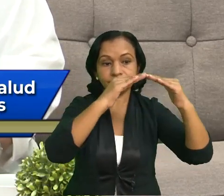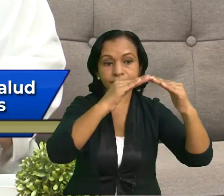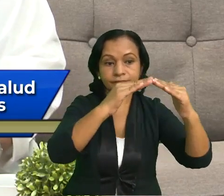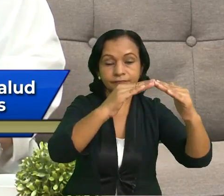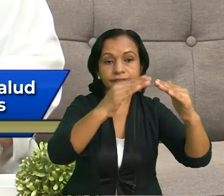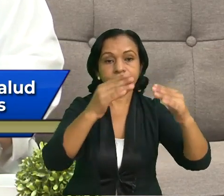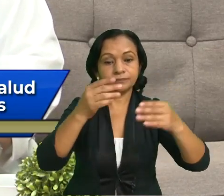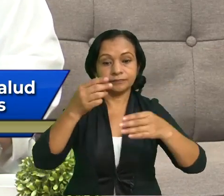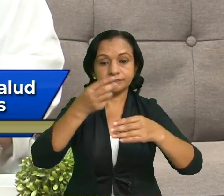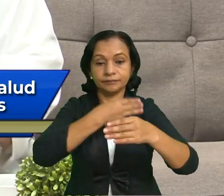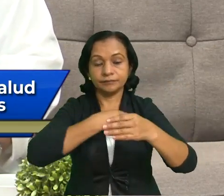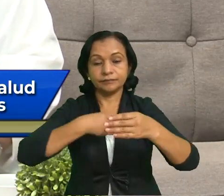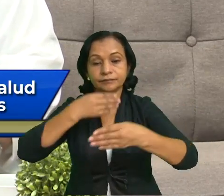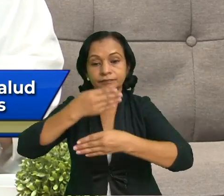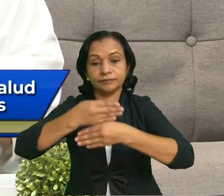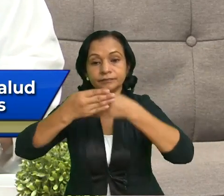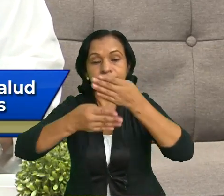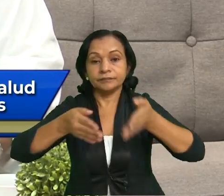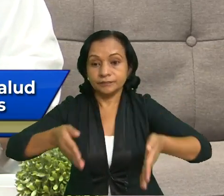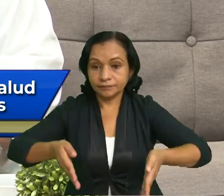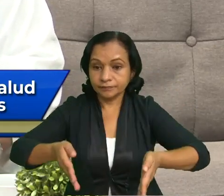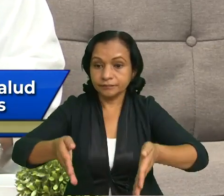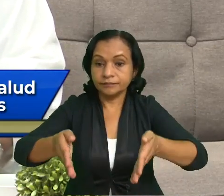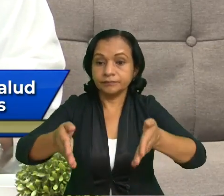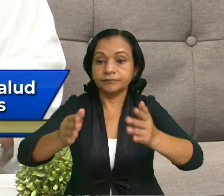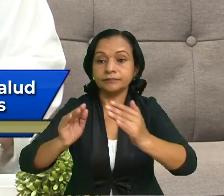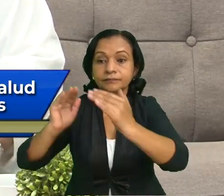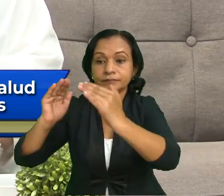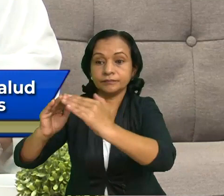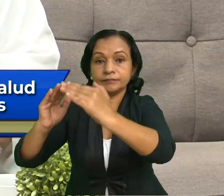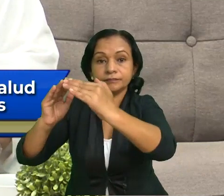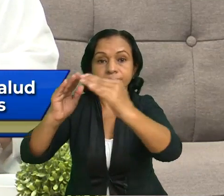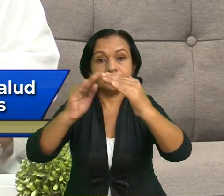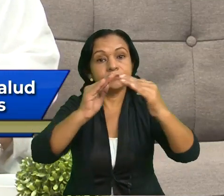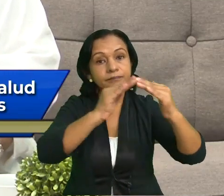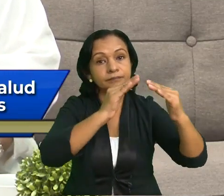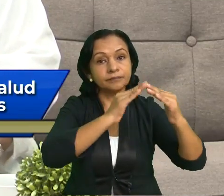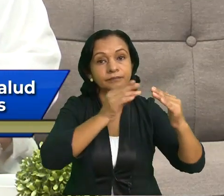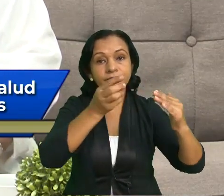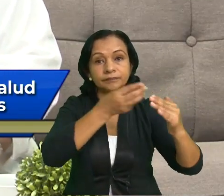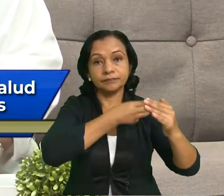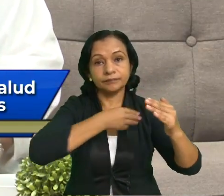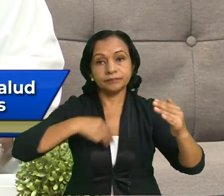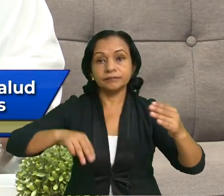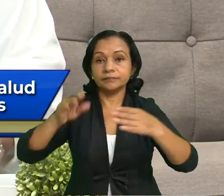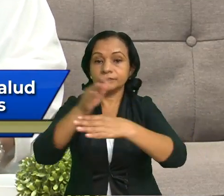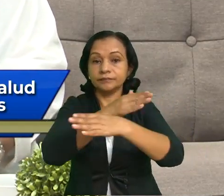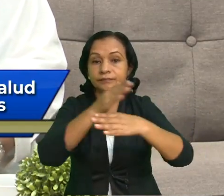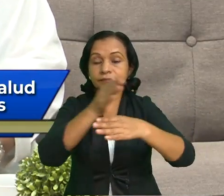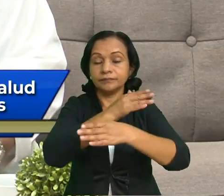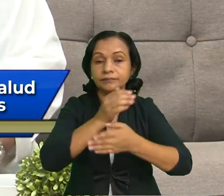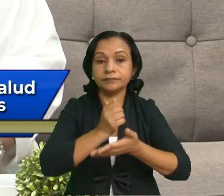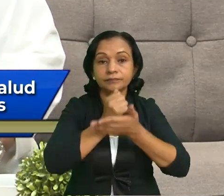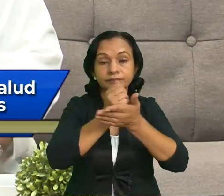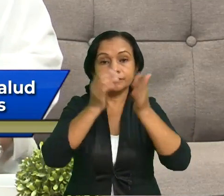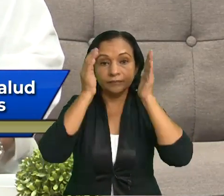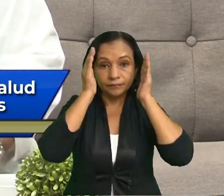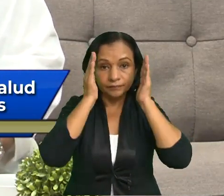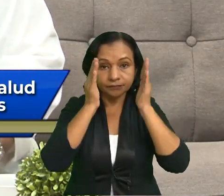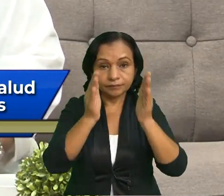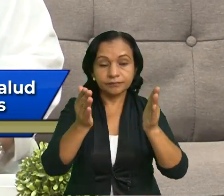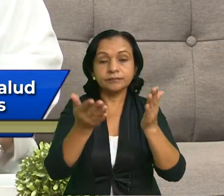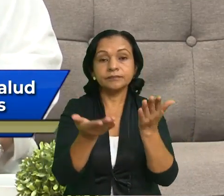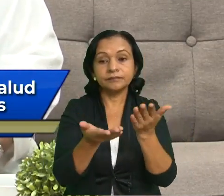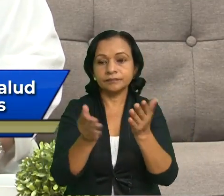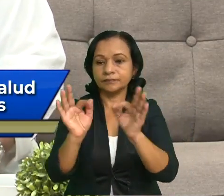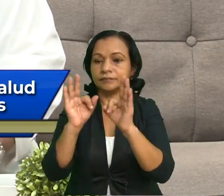m&t y revisando carreteras y también condiciones de las viviendas el reto a los ministerios estamos trabajando en esa línea para asegurar ese retorno